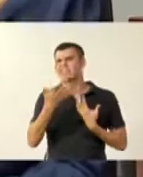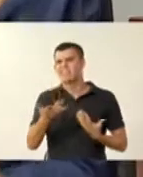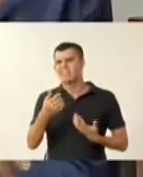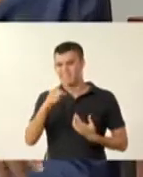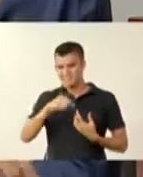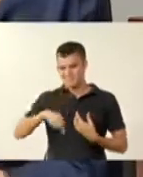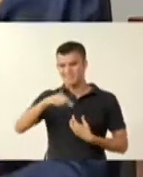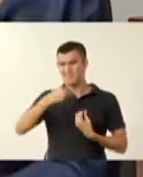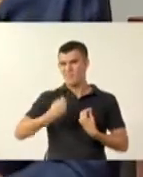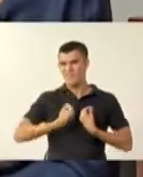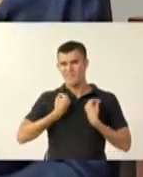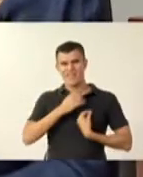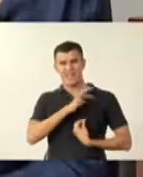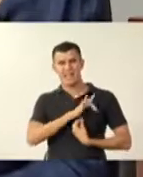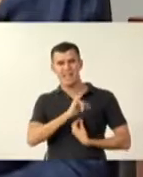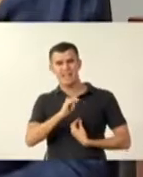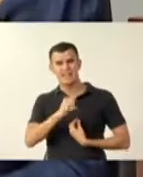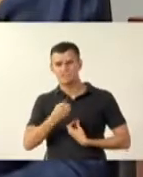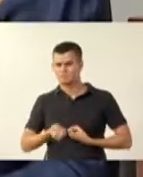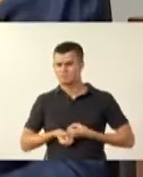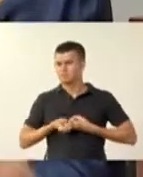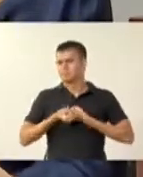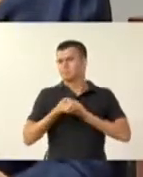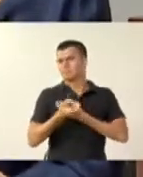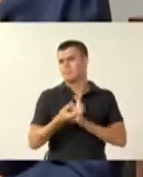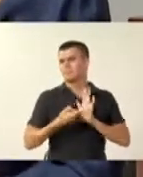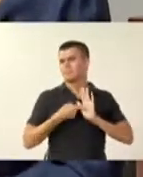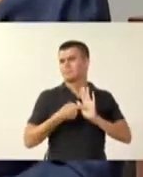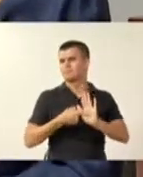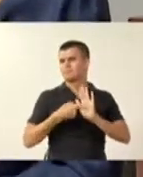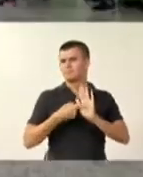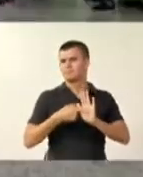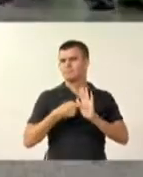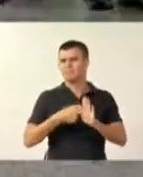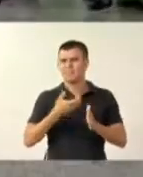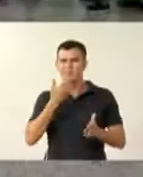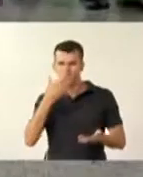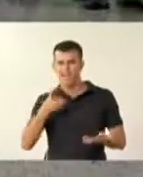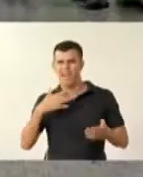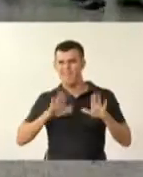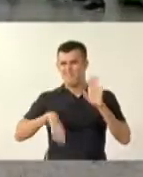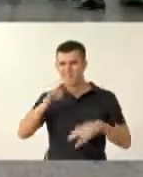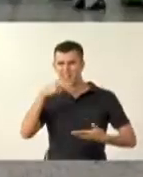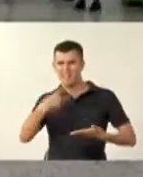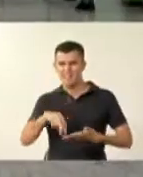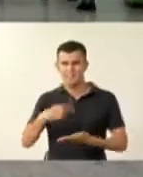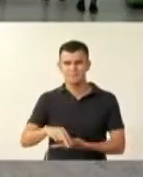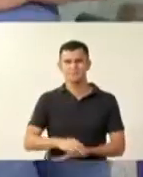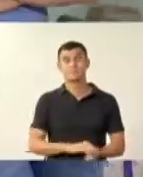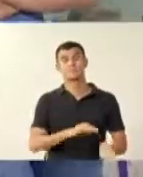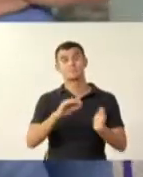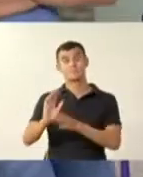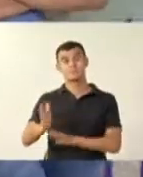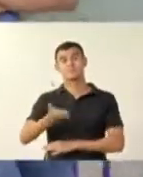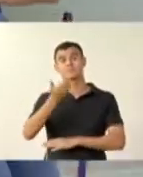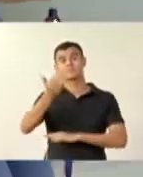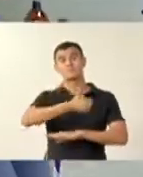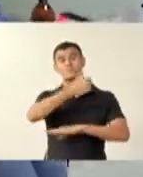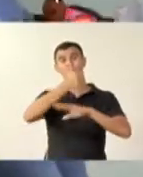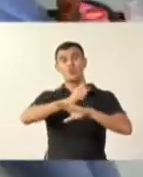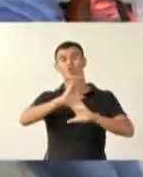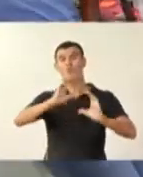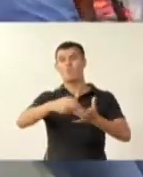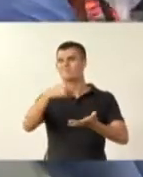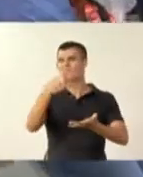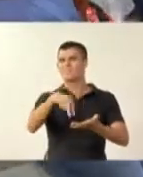hacen los caleños, es darle su propio sello personal también a las expresiones dancísticas y musicales del mundo. El director del grupo